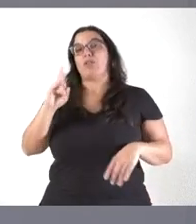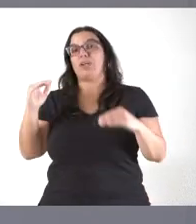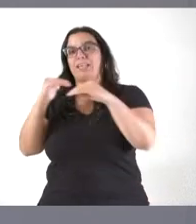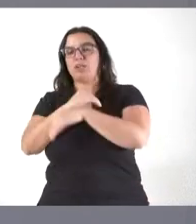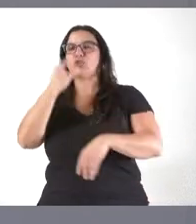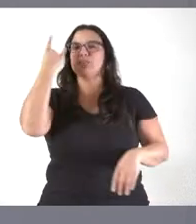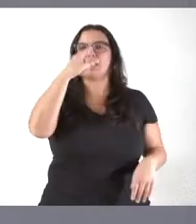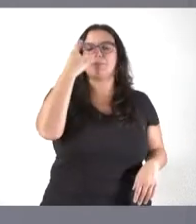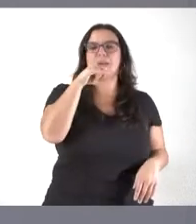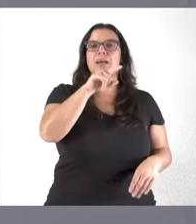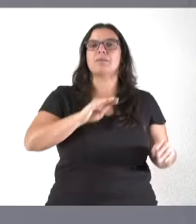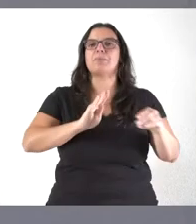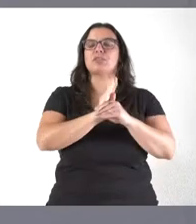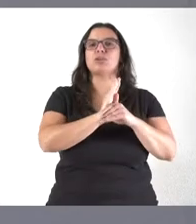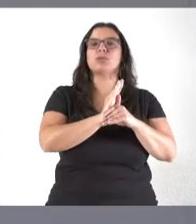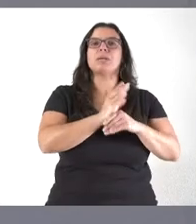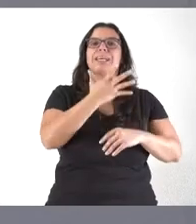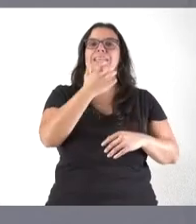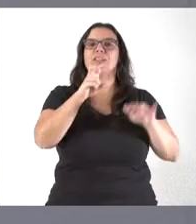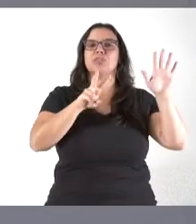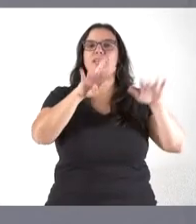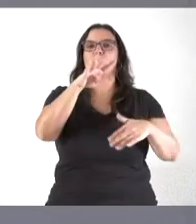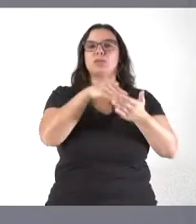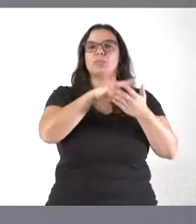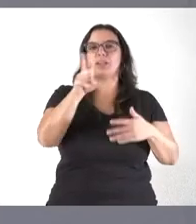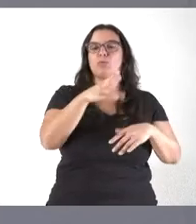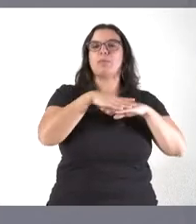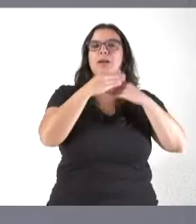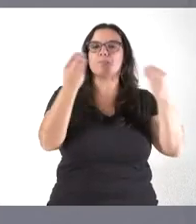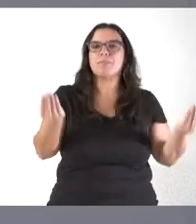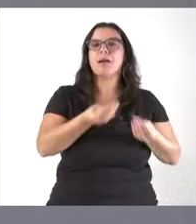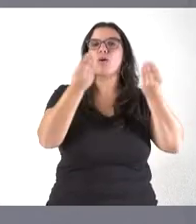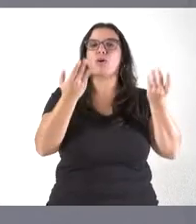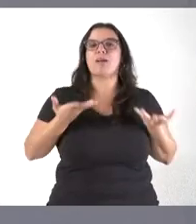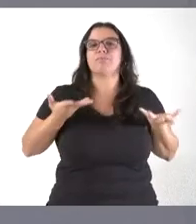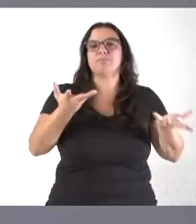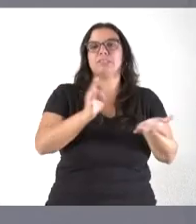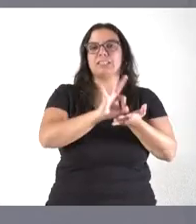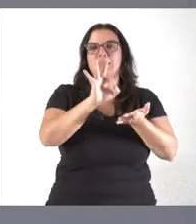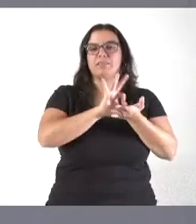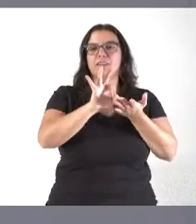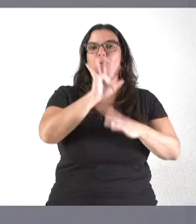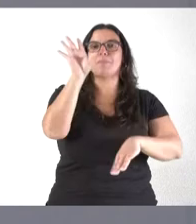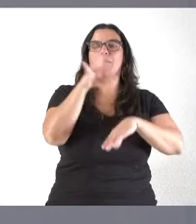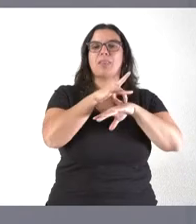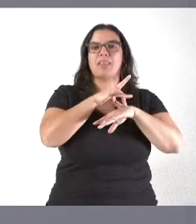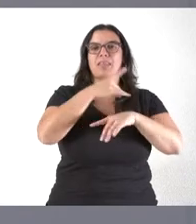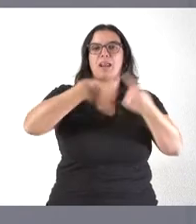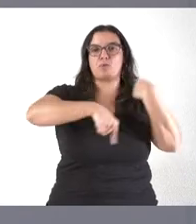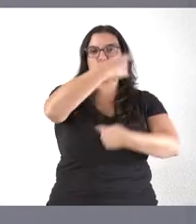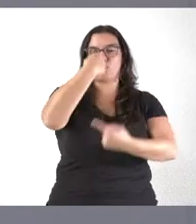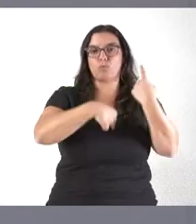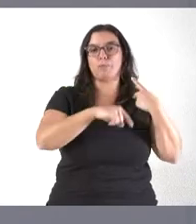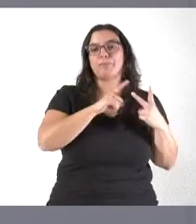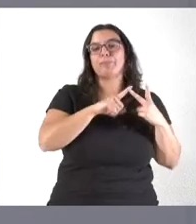la inversión son 574.000 euros para mejorar las prestaciones del servicio de medicina nuclear y